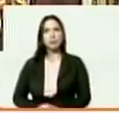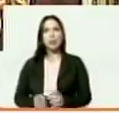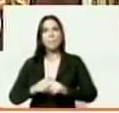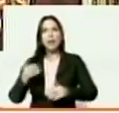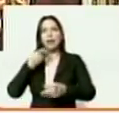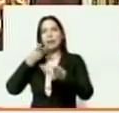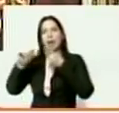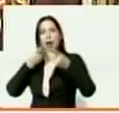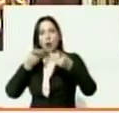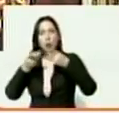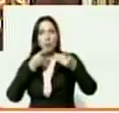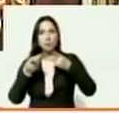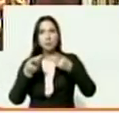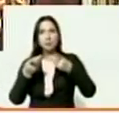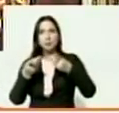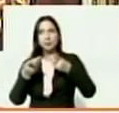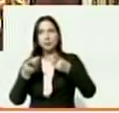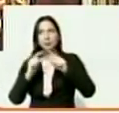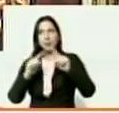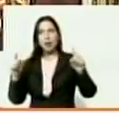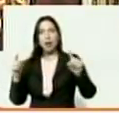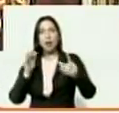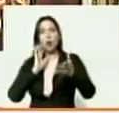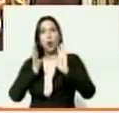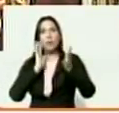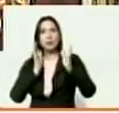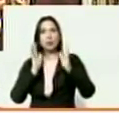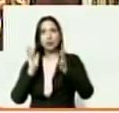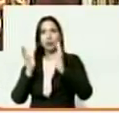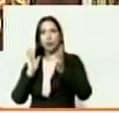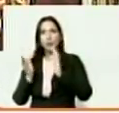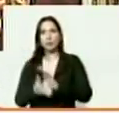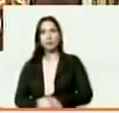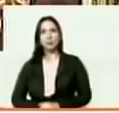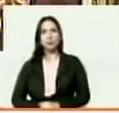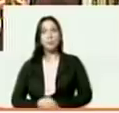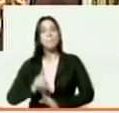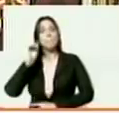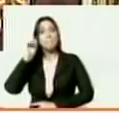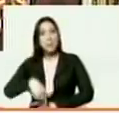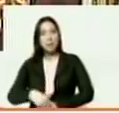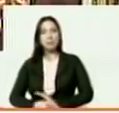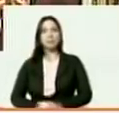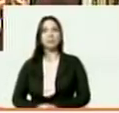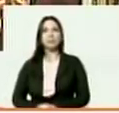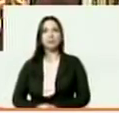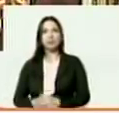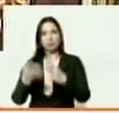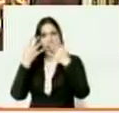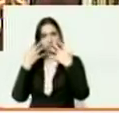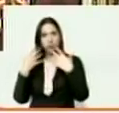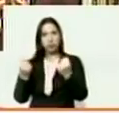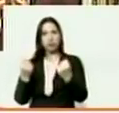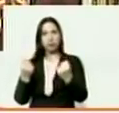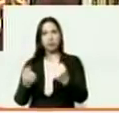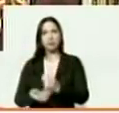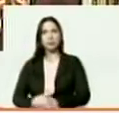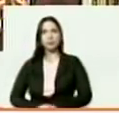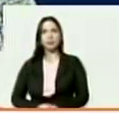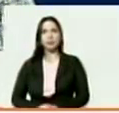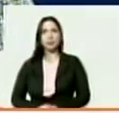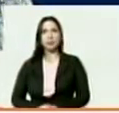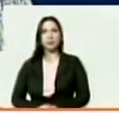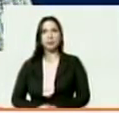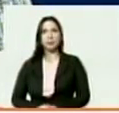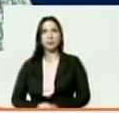diálogo, para la conversación y también para el entendimiento.